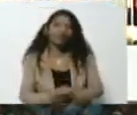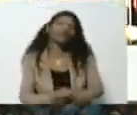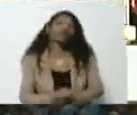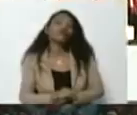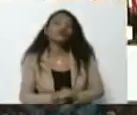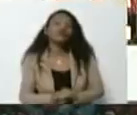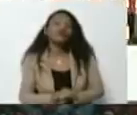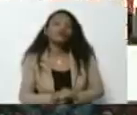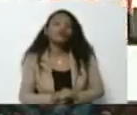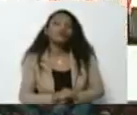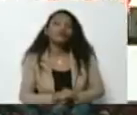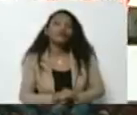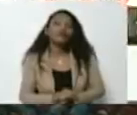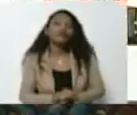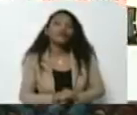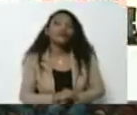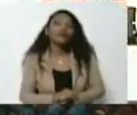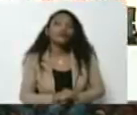Callaurima,